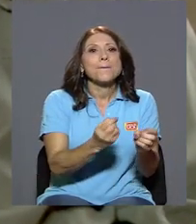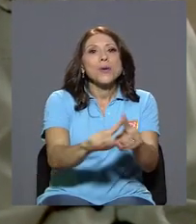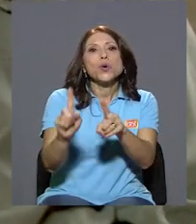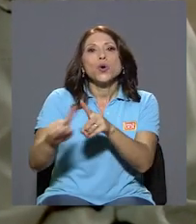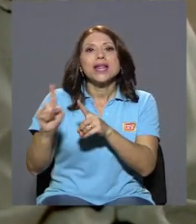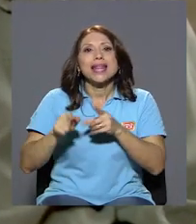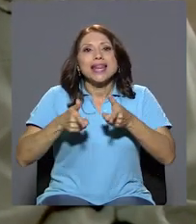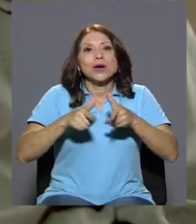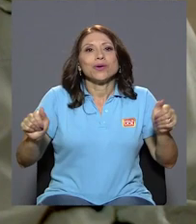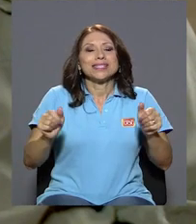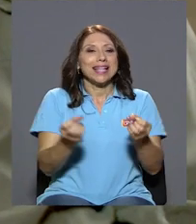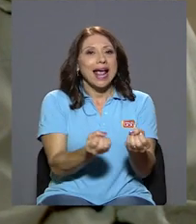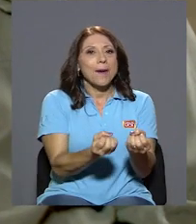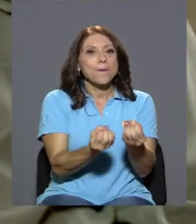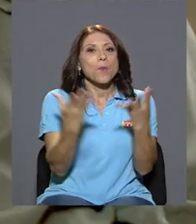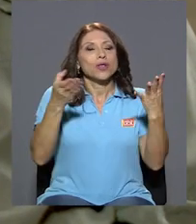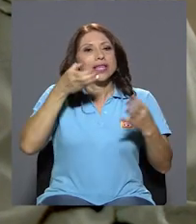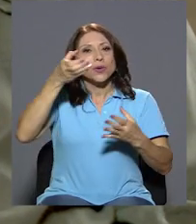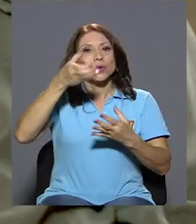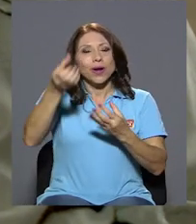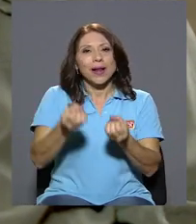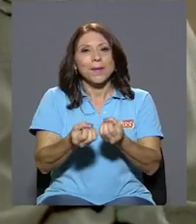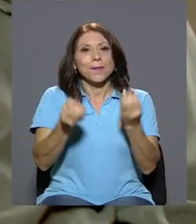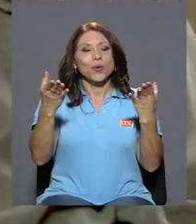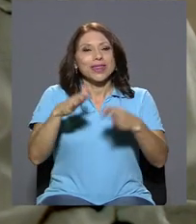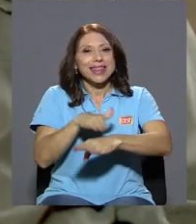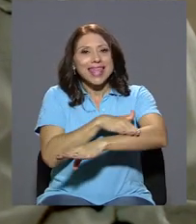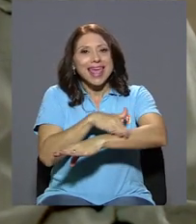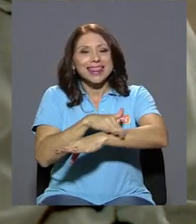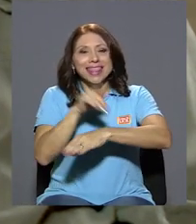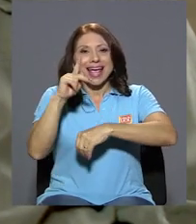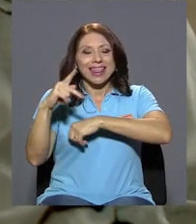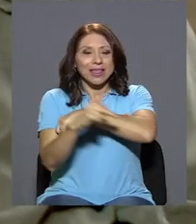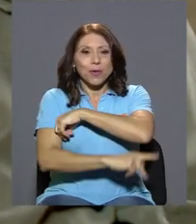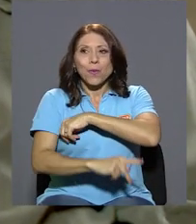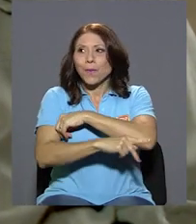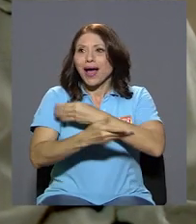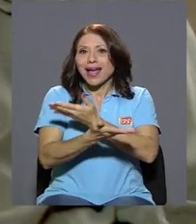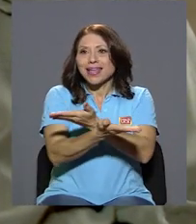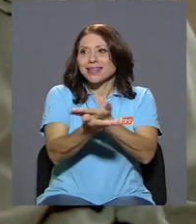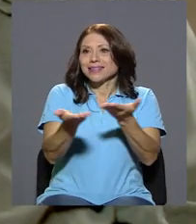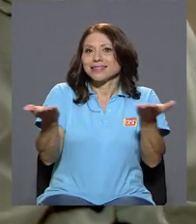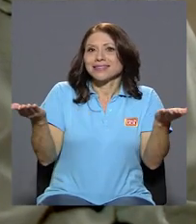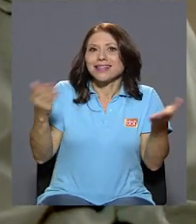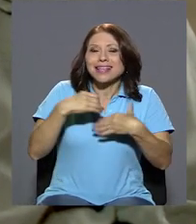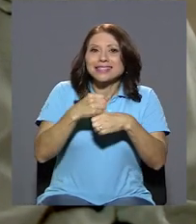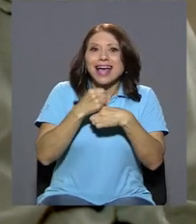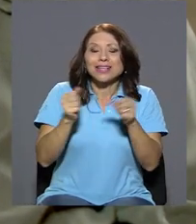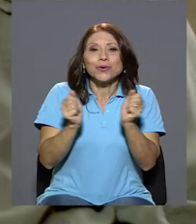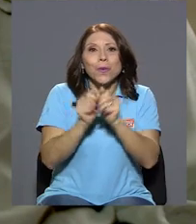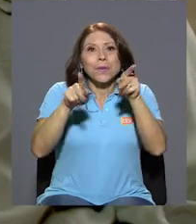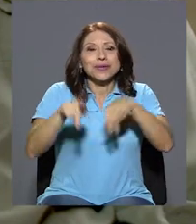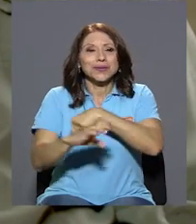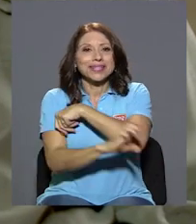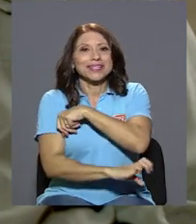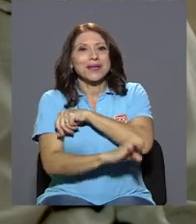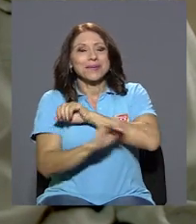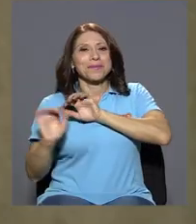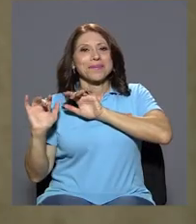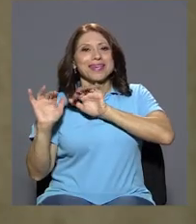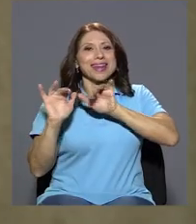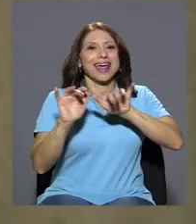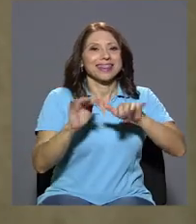multicultural y también multiétnica de un país que está hecho de emigrante y